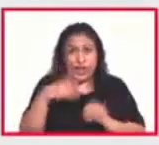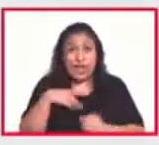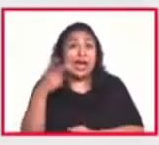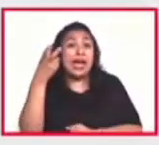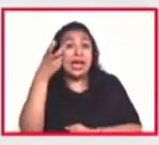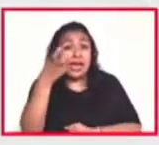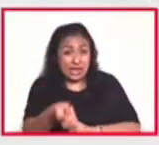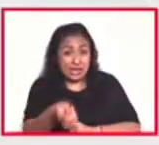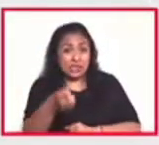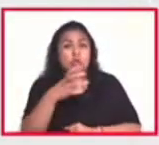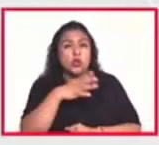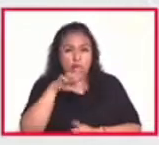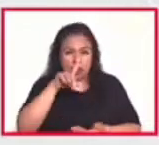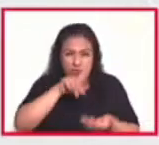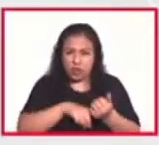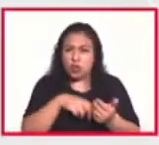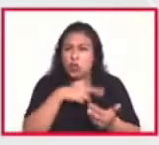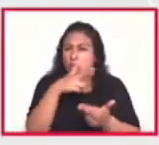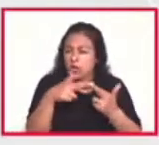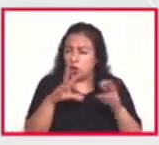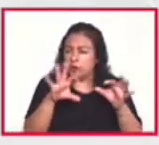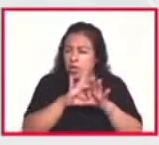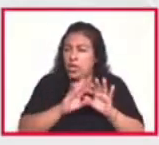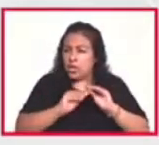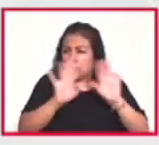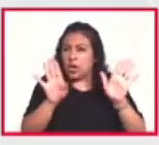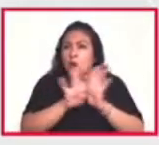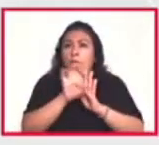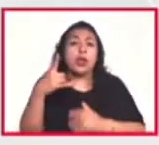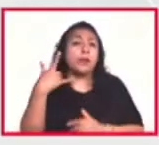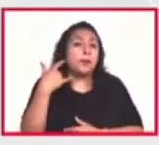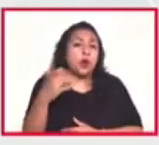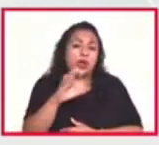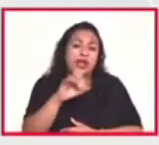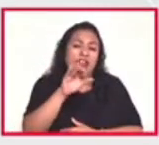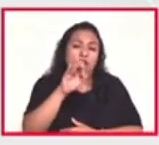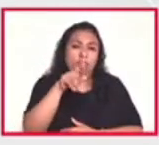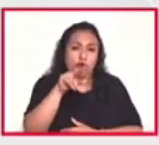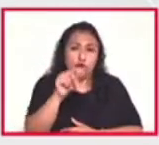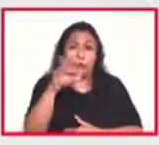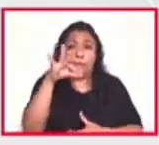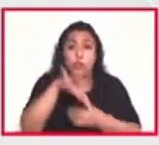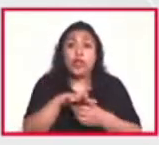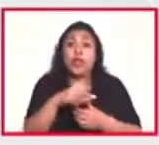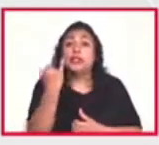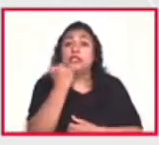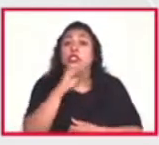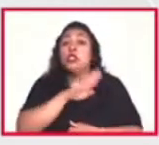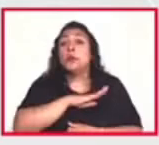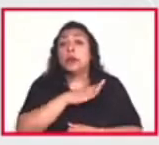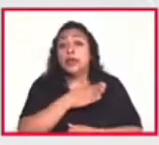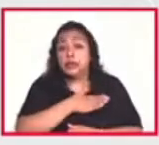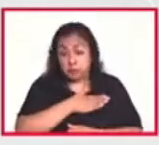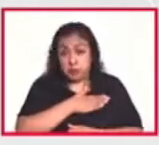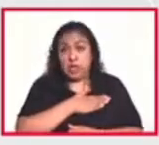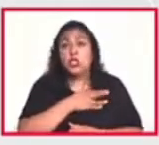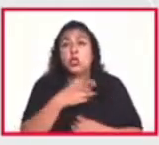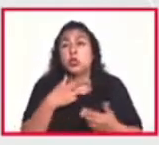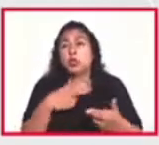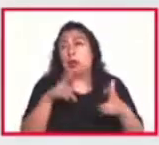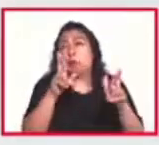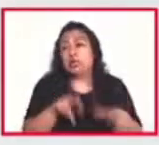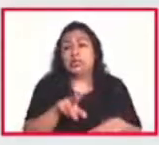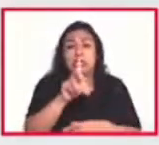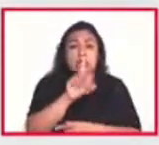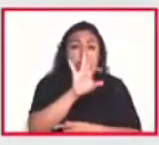un componente regional muy claro. Por ejemplo, en California los votantes hispanos representan un